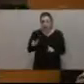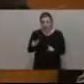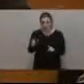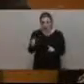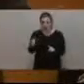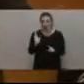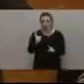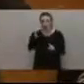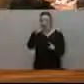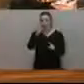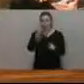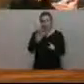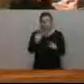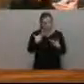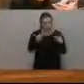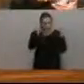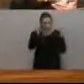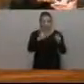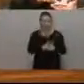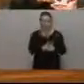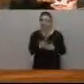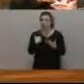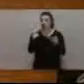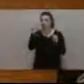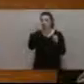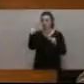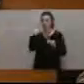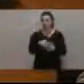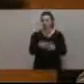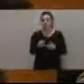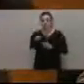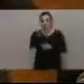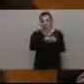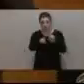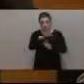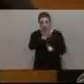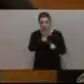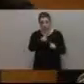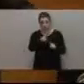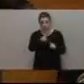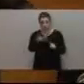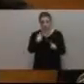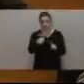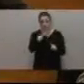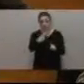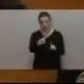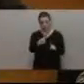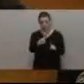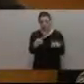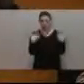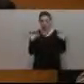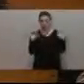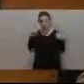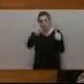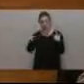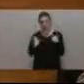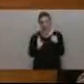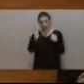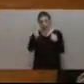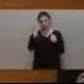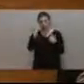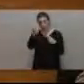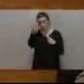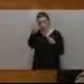de sensibilización Señoría, vaya central. concluyendo. Finalizo, señor presidente. La problemática, le decía, que padecen los afectados con síndromes